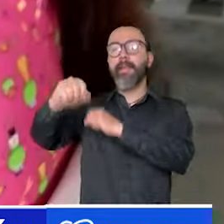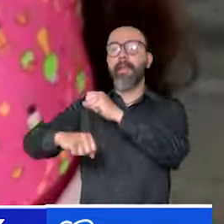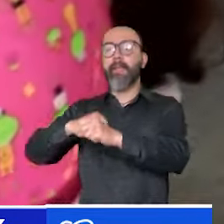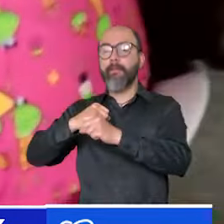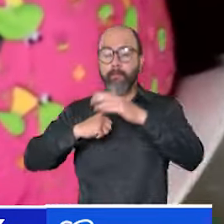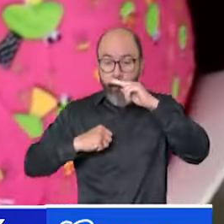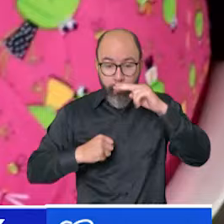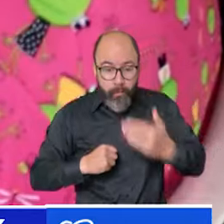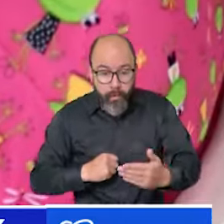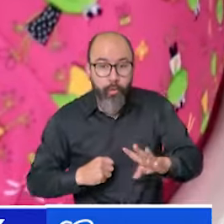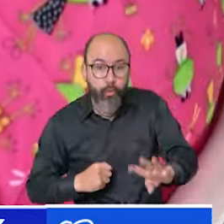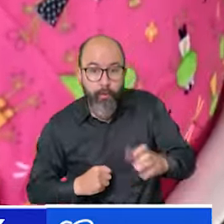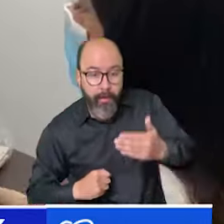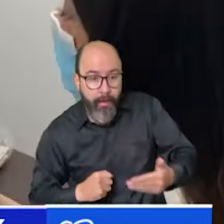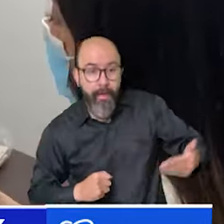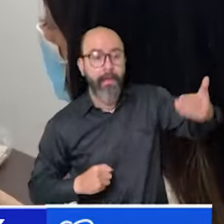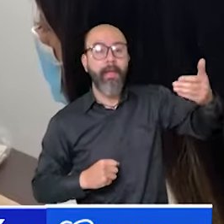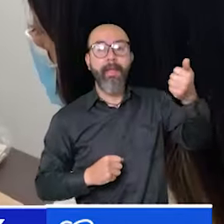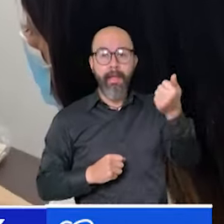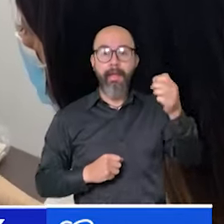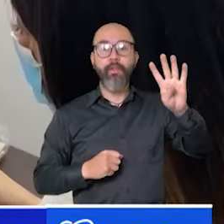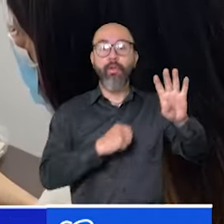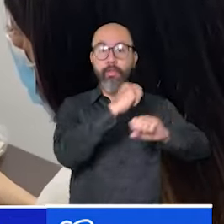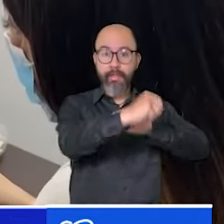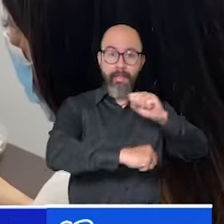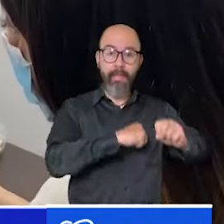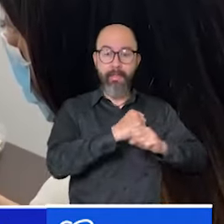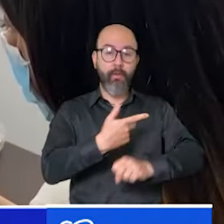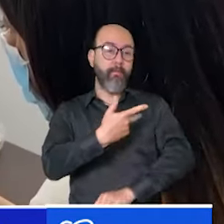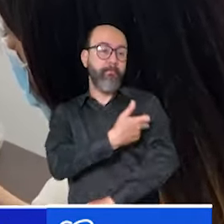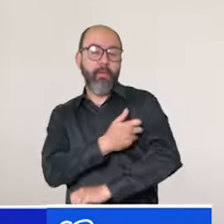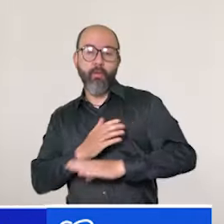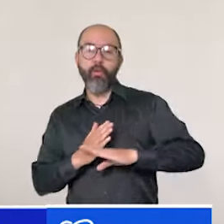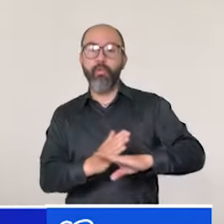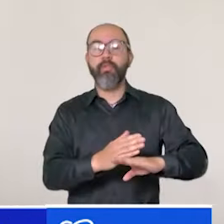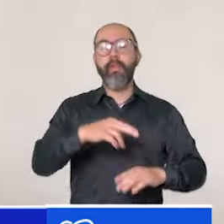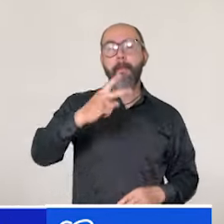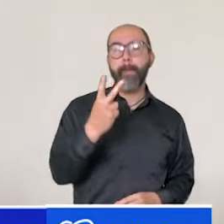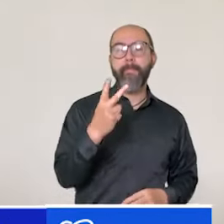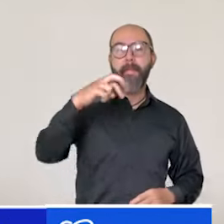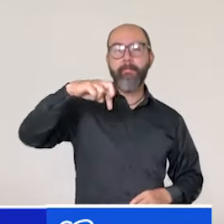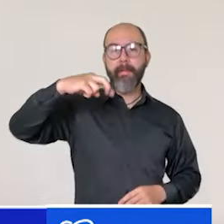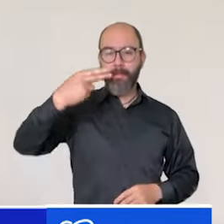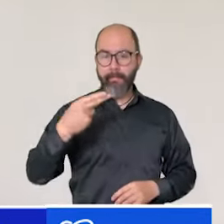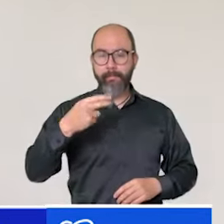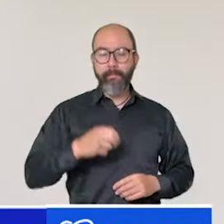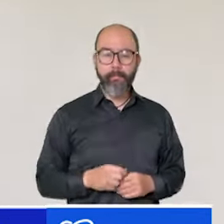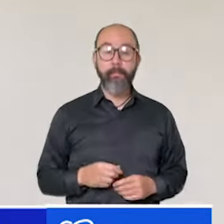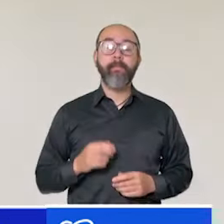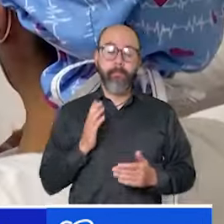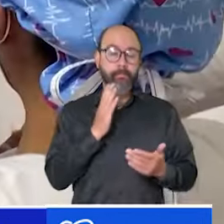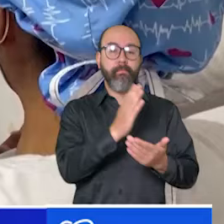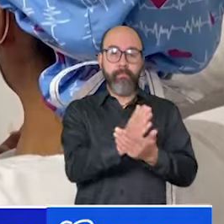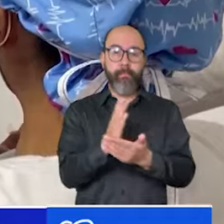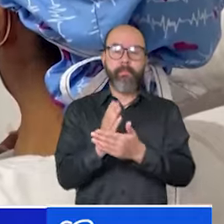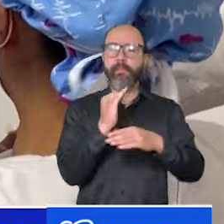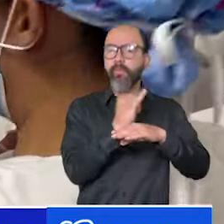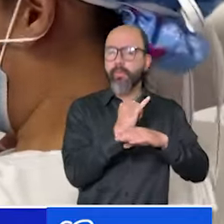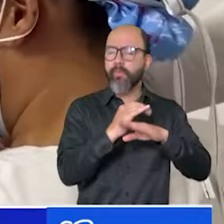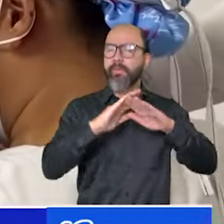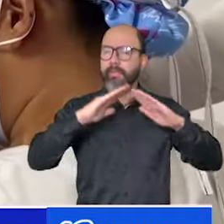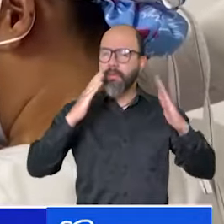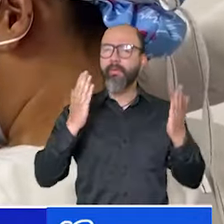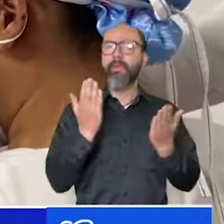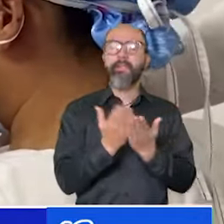14 años para que se vacunen contra el virus del papiloma humano esta campaña también se llevará a cabo en instituciones educativas priorizadas del